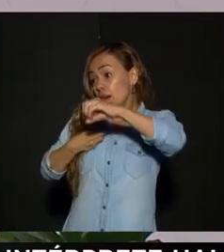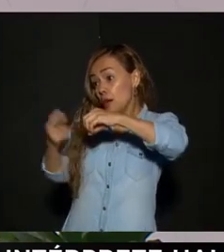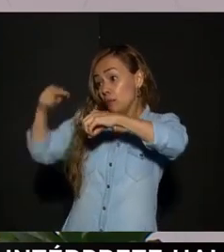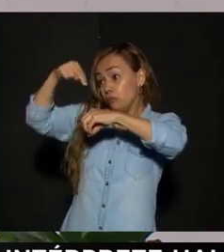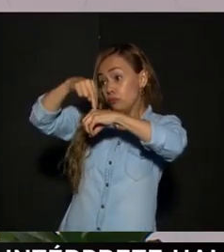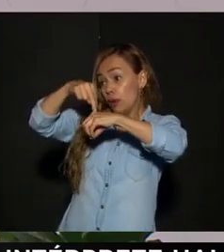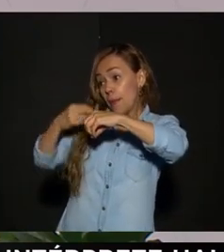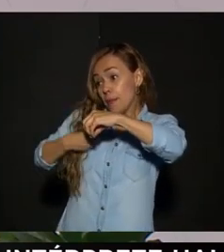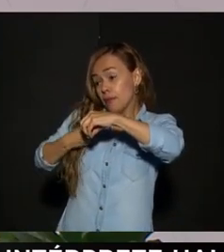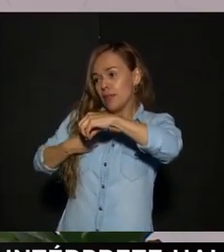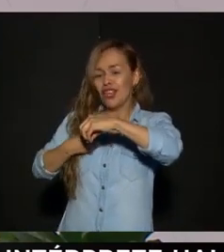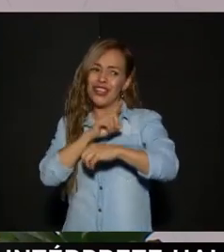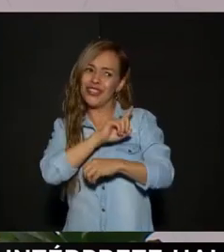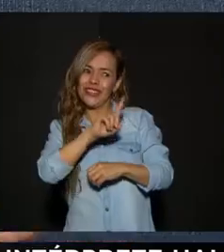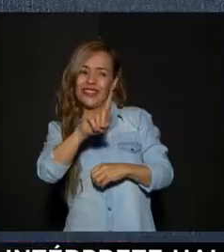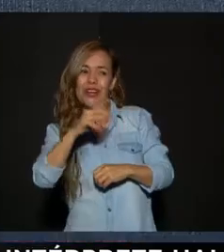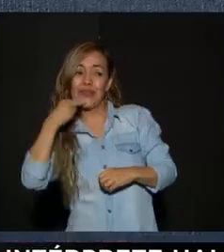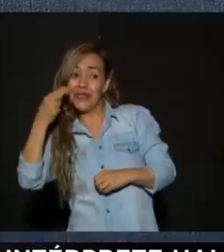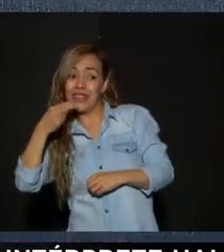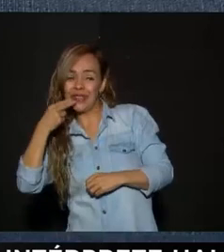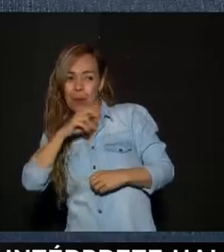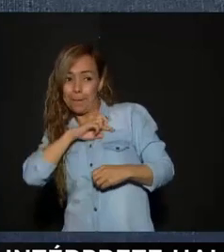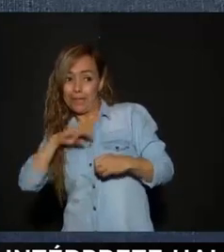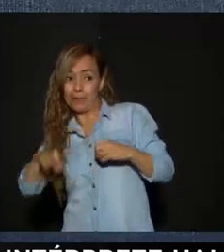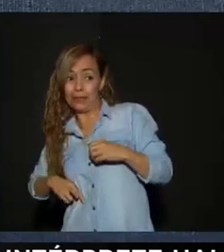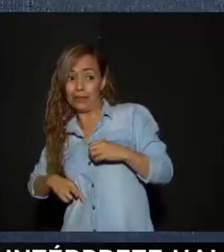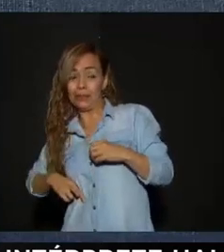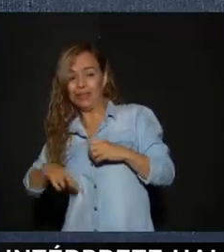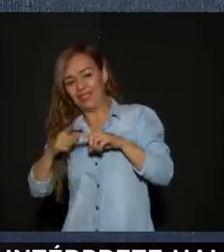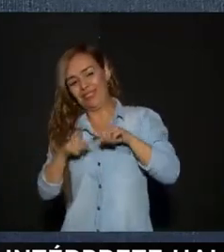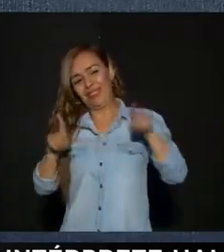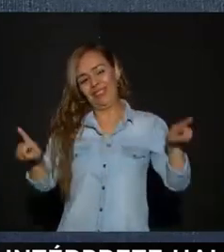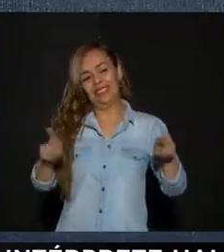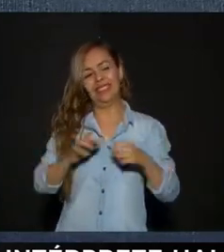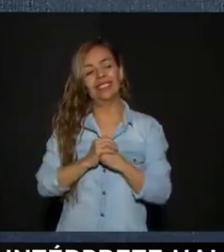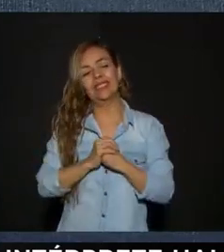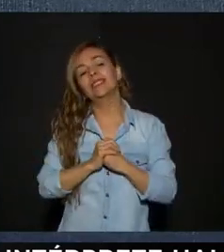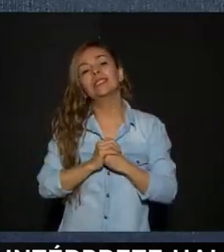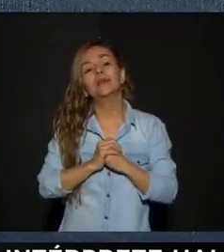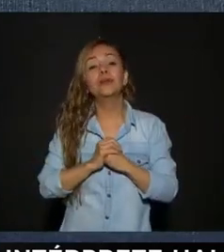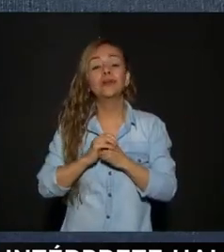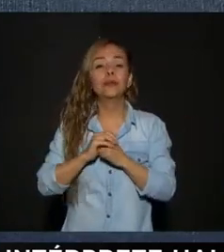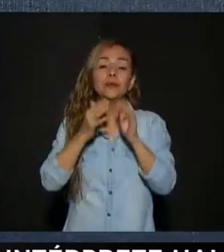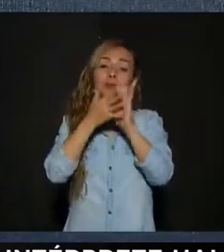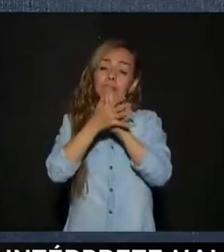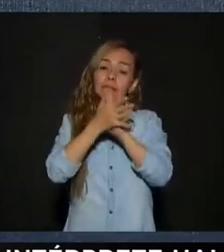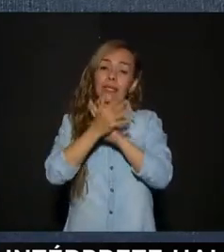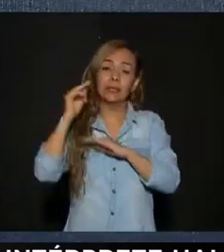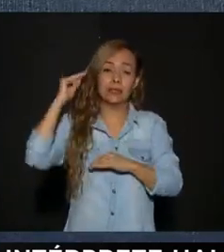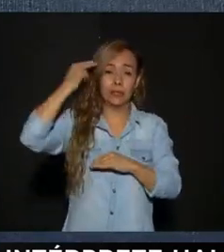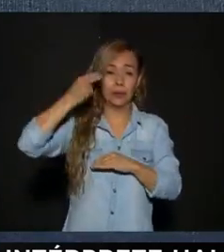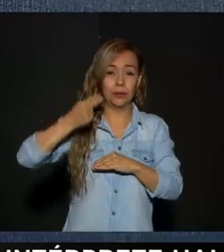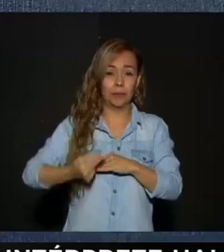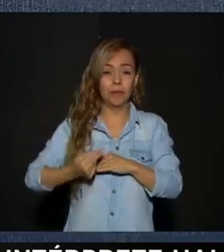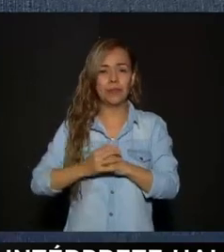Ah. Pero eso es una muy buena historia, aunque el asteroide, lo que pasa es que algo pasa con los asteroides, que como su tamaño es tan